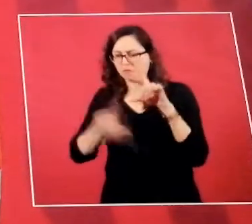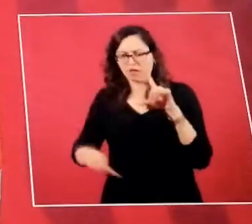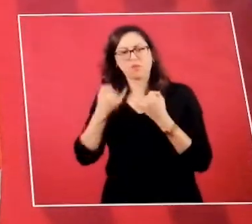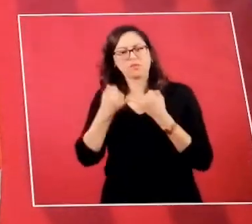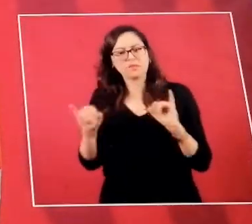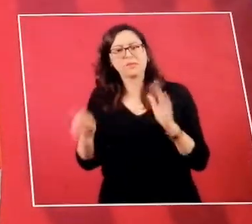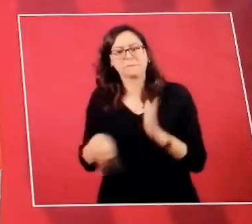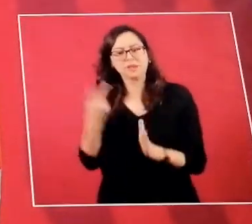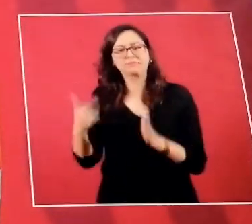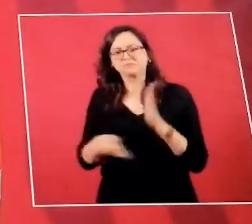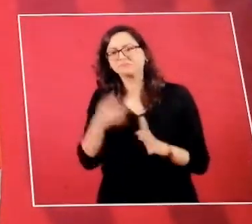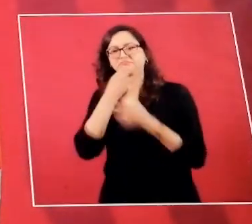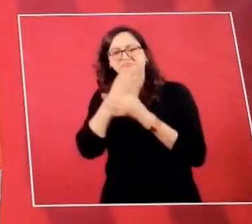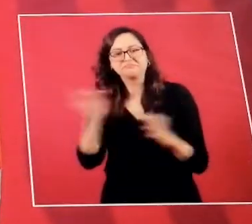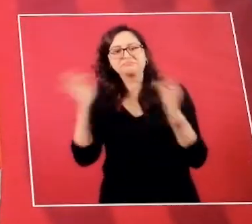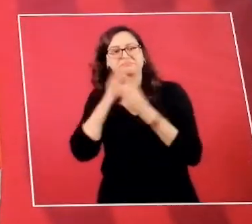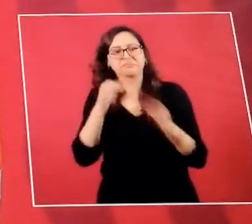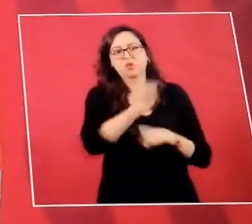para que nadie se acostumbre.